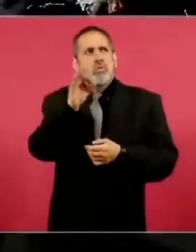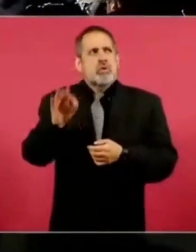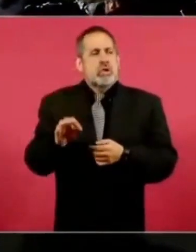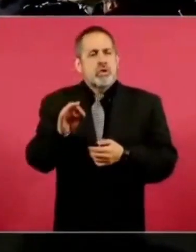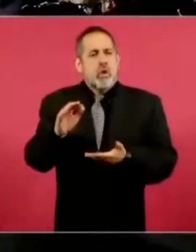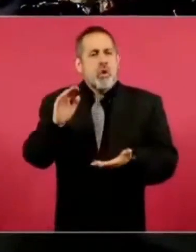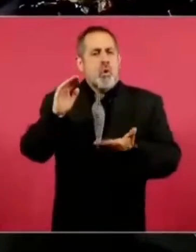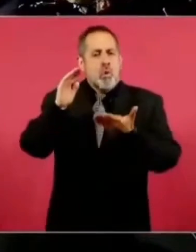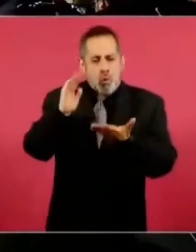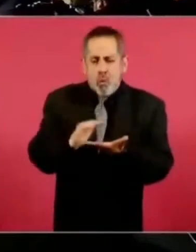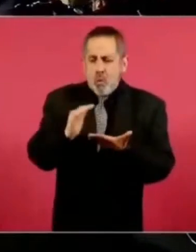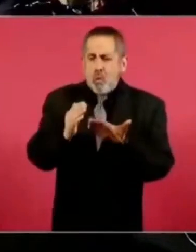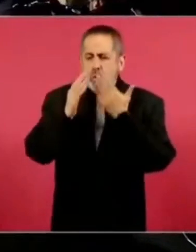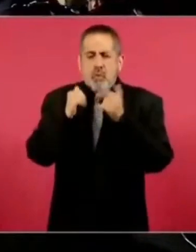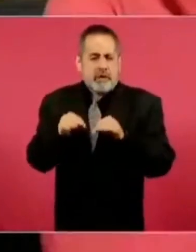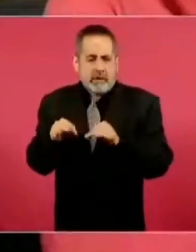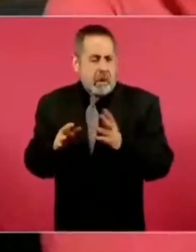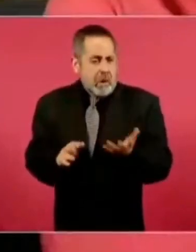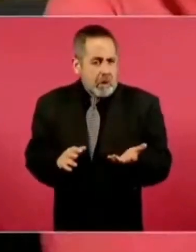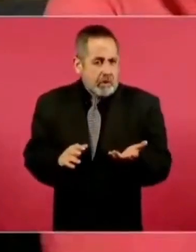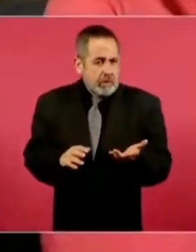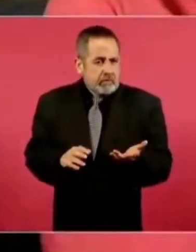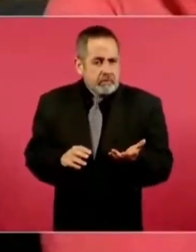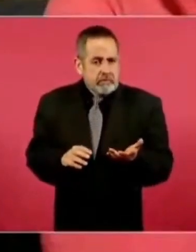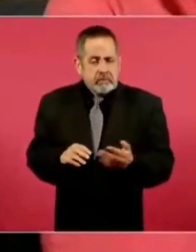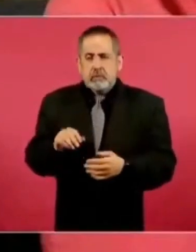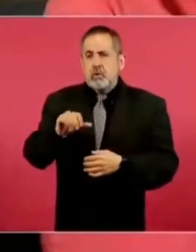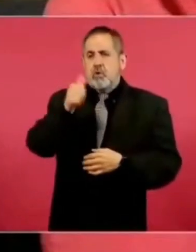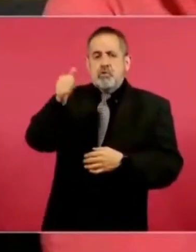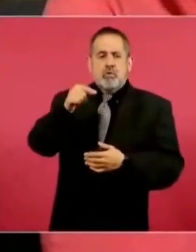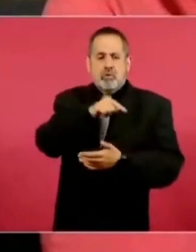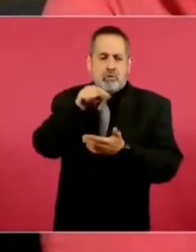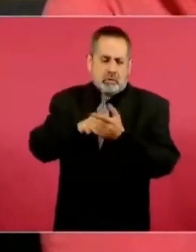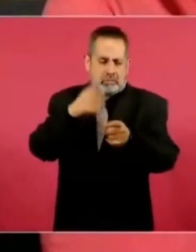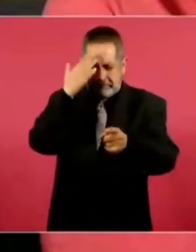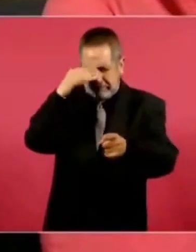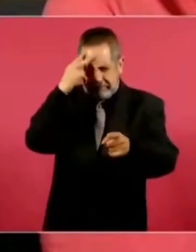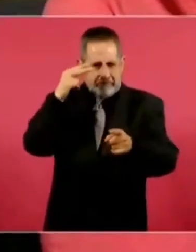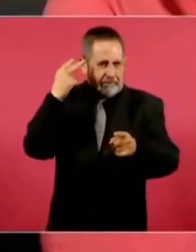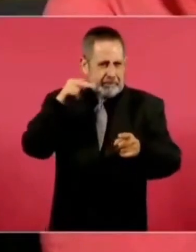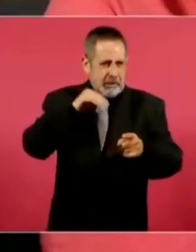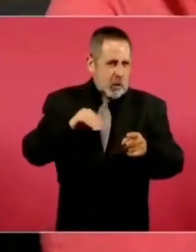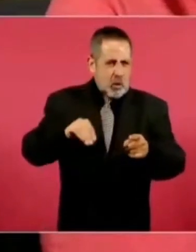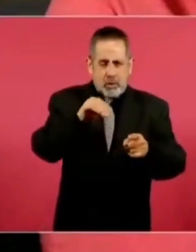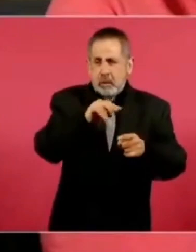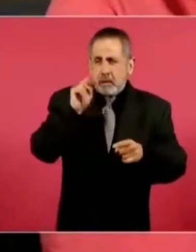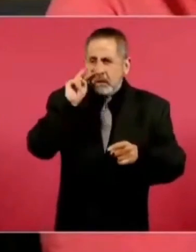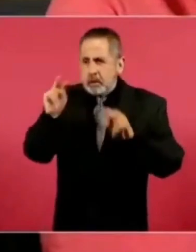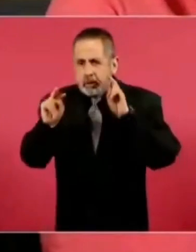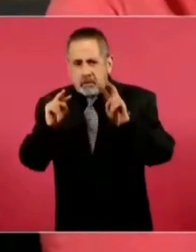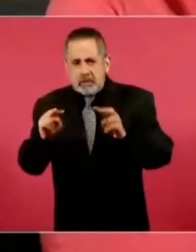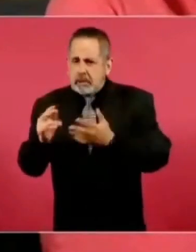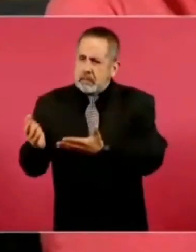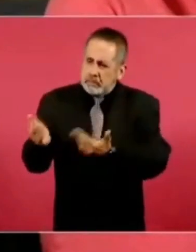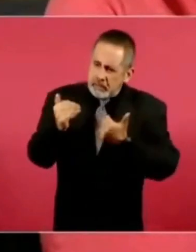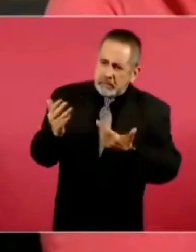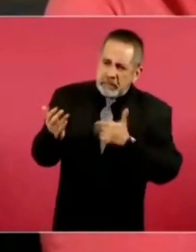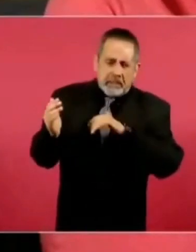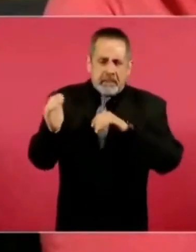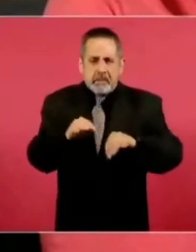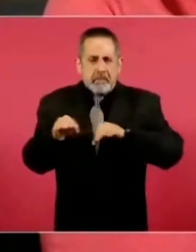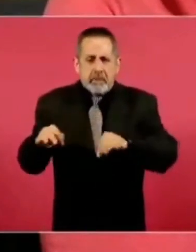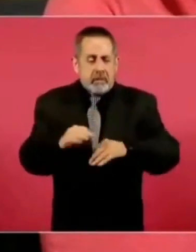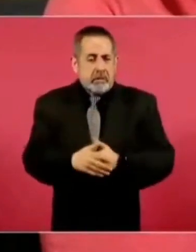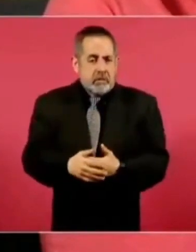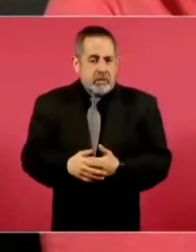3%. En muchos lados, si usted ha caminado por todo el país como lo hace, pues ve letreros, se solicita personal, se solicitan personas y no